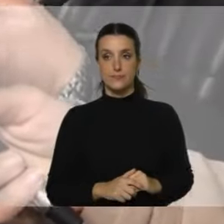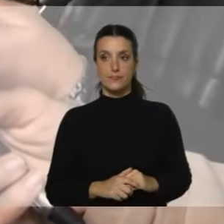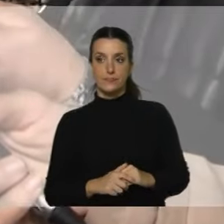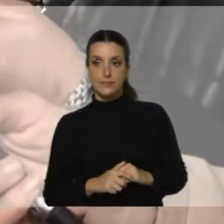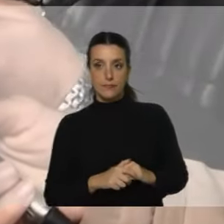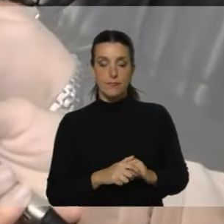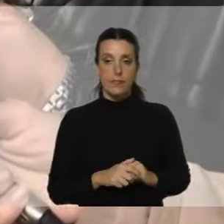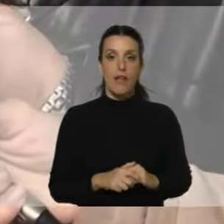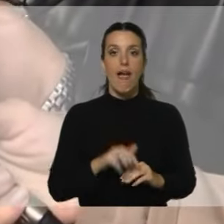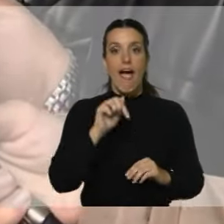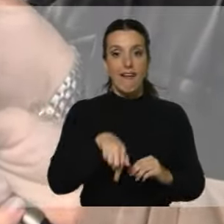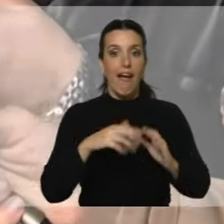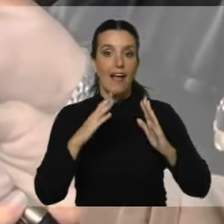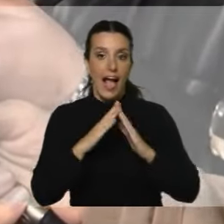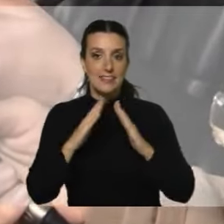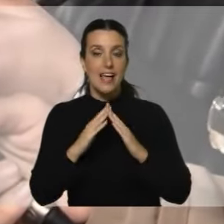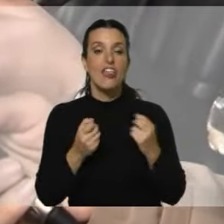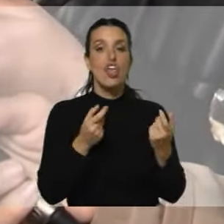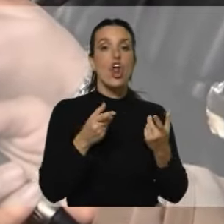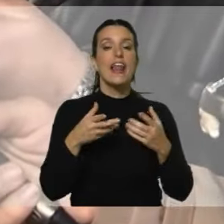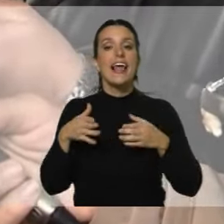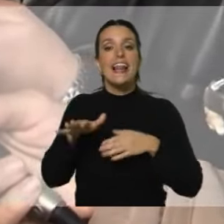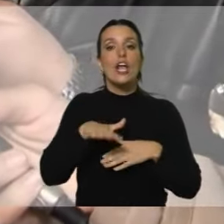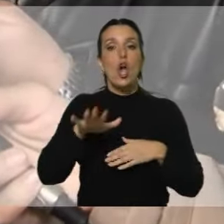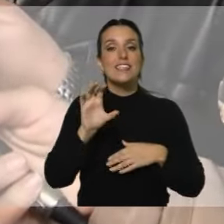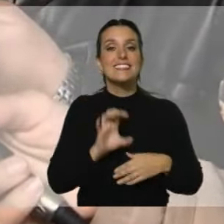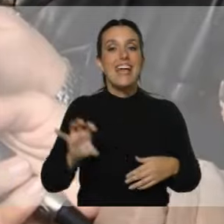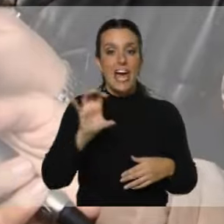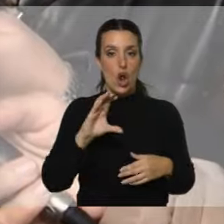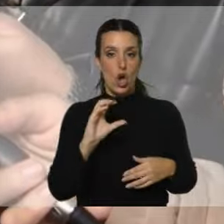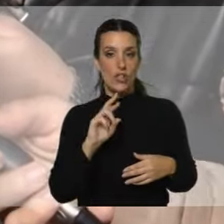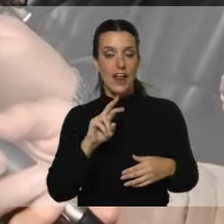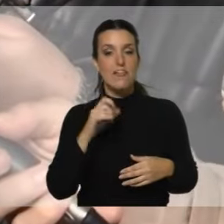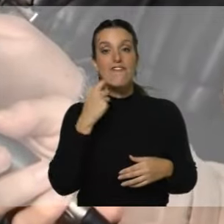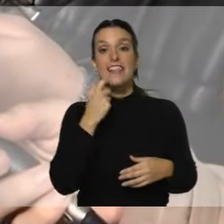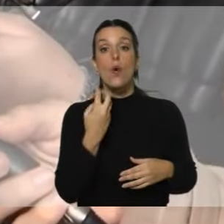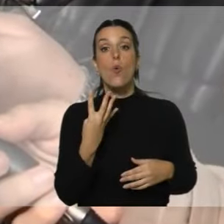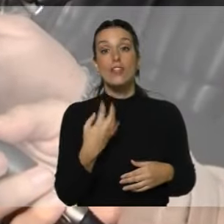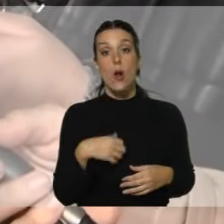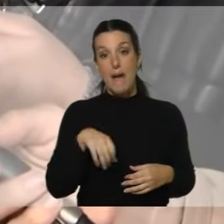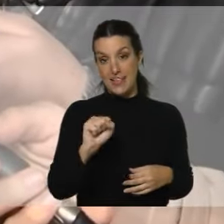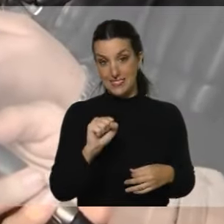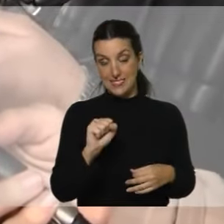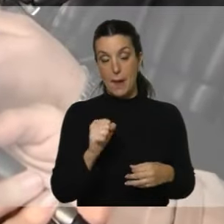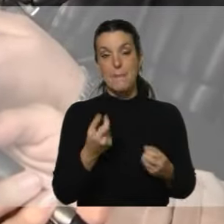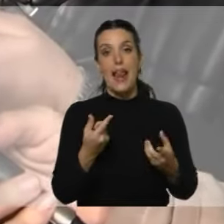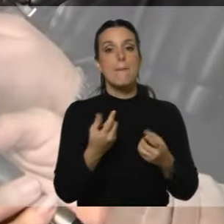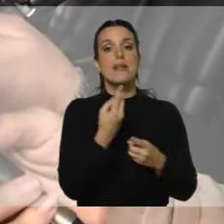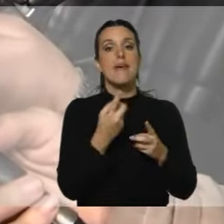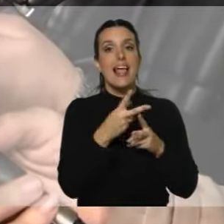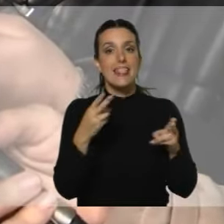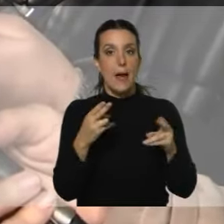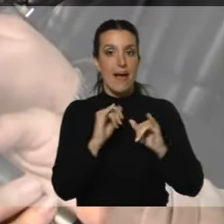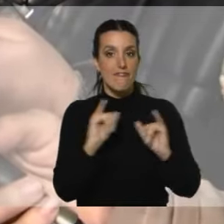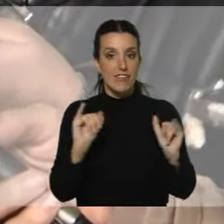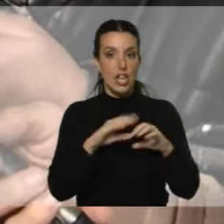Y 9 entregadas aquí en el Rincón del Cerro, en el Cotravi. Faltarían 4 más para culminar la primera etapa. Estamos